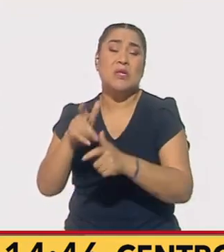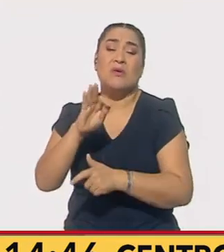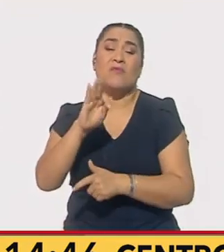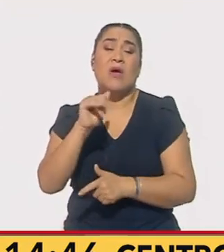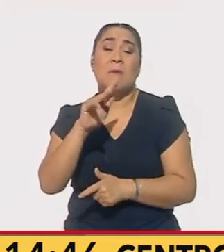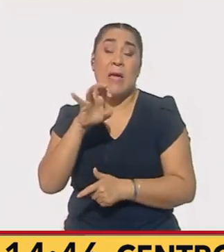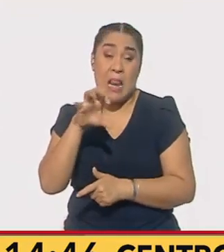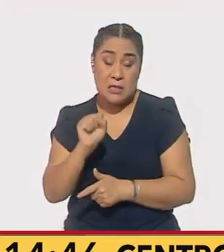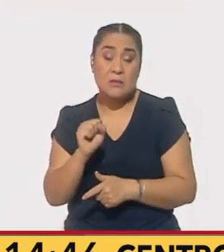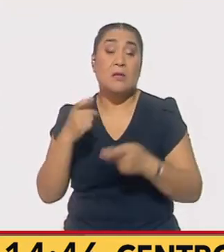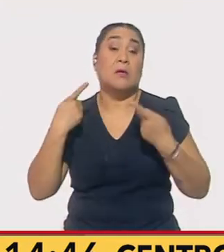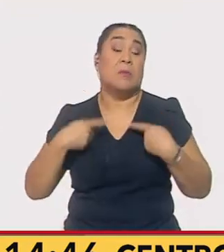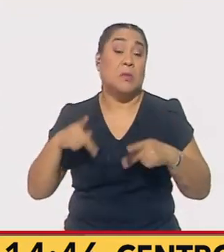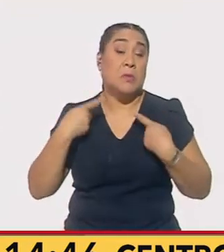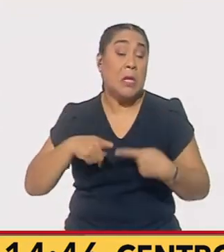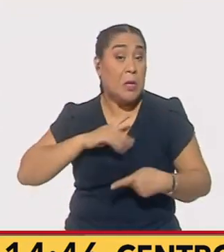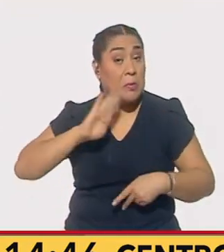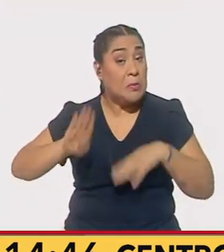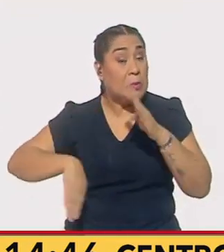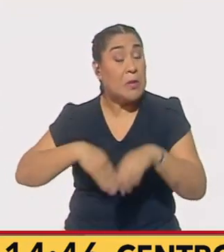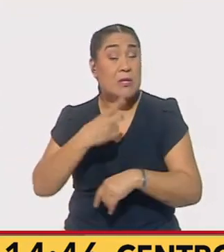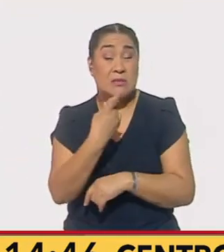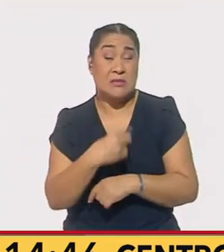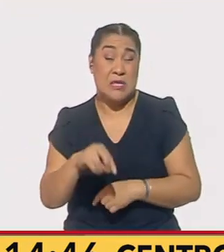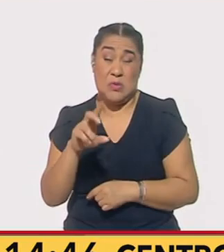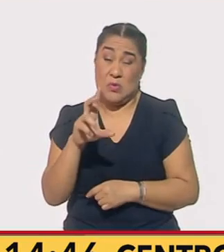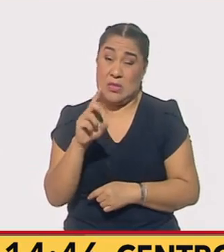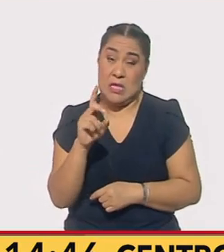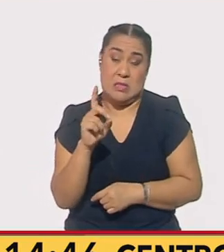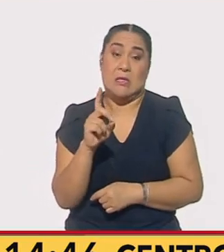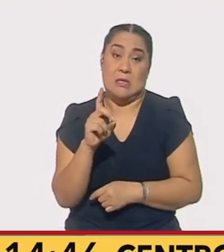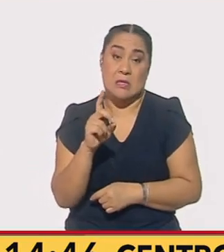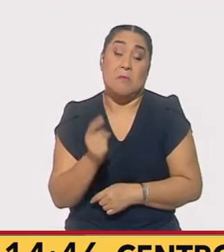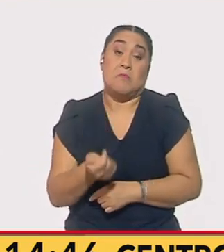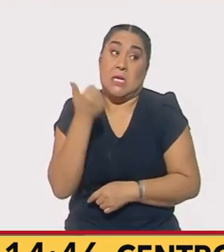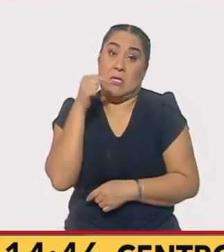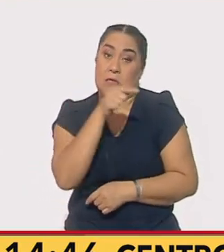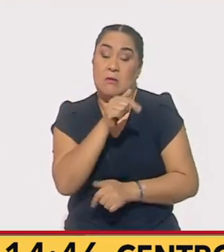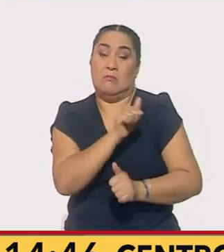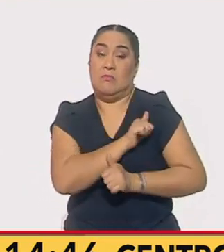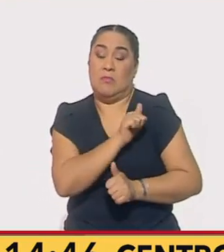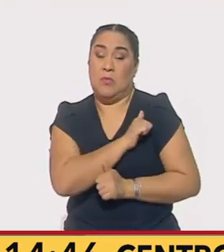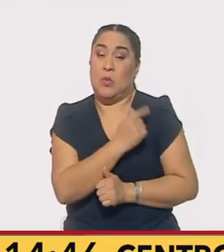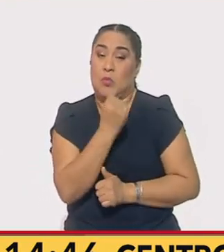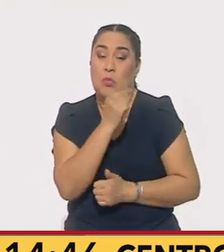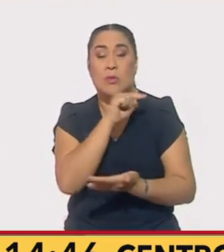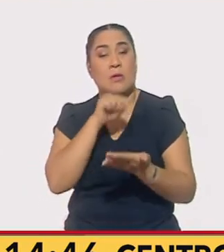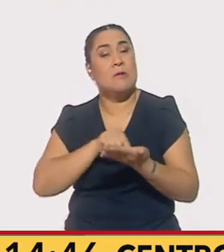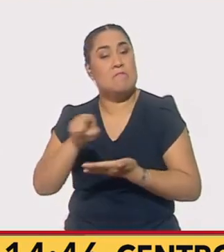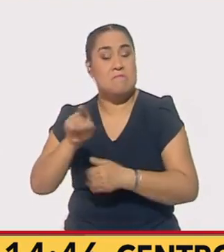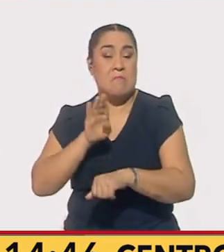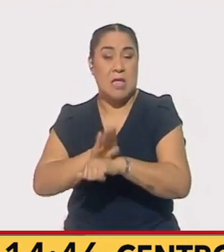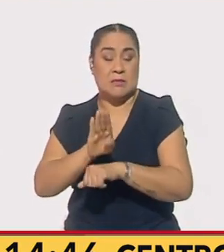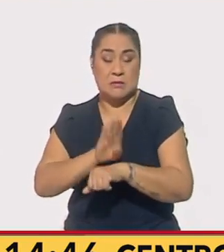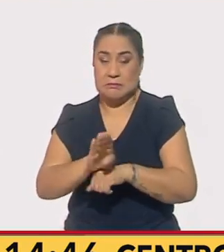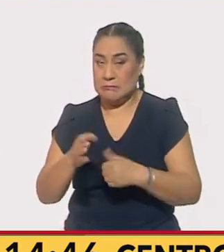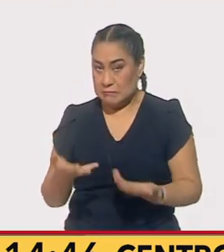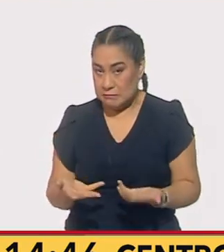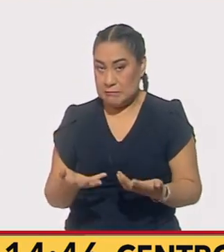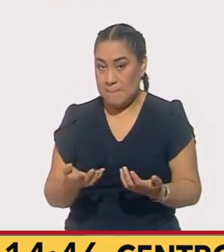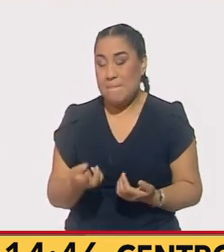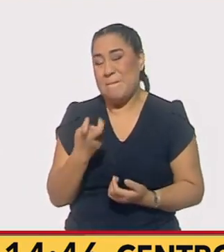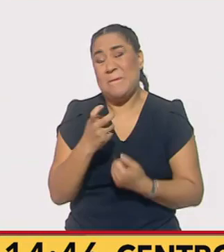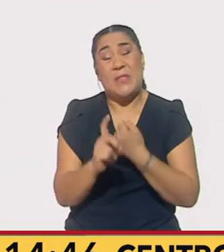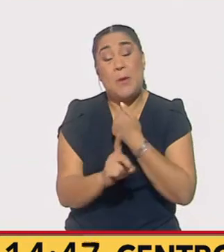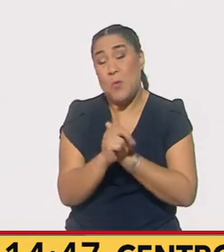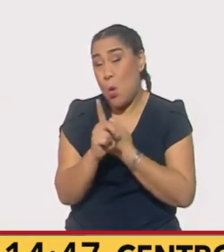130 muertos en esas embestidas que inició la policía militar allá en el Brasil. Pero es un problema